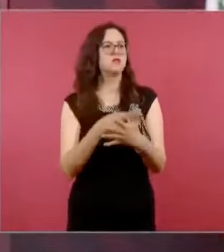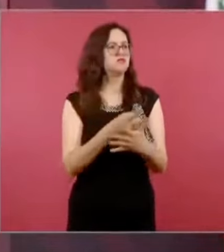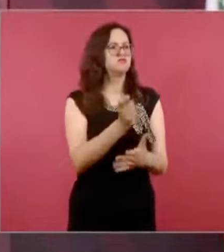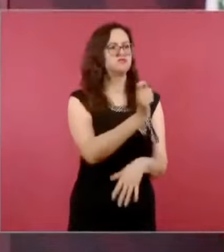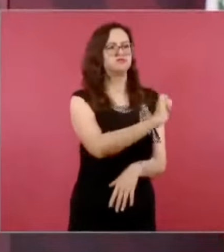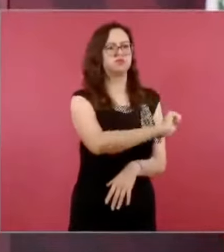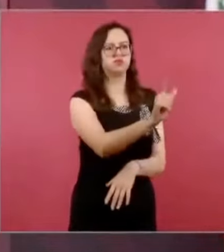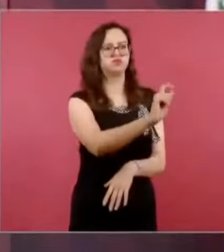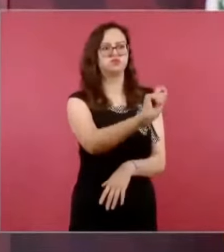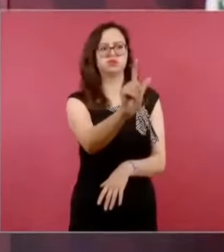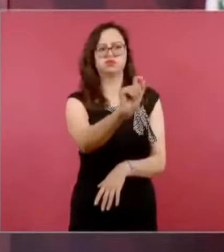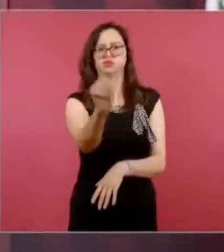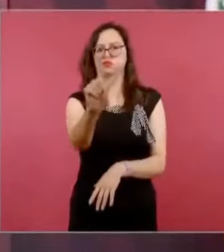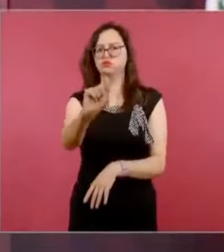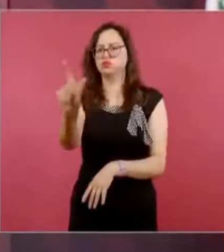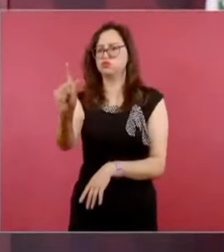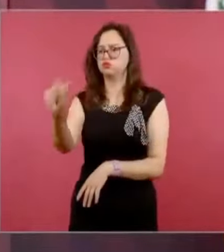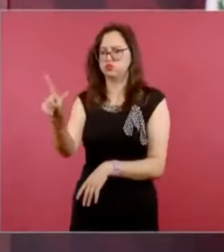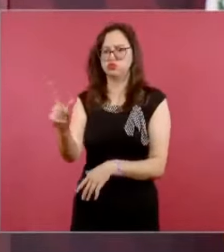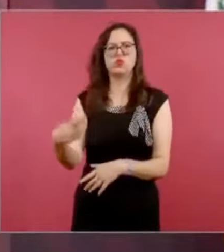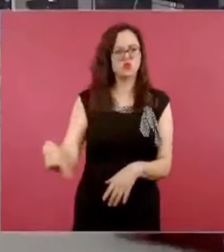que pongan el debate.